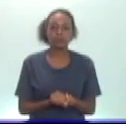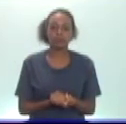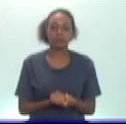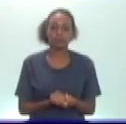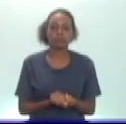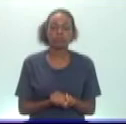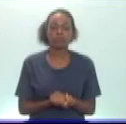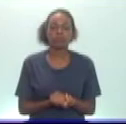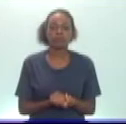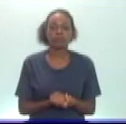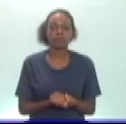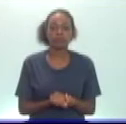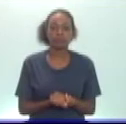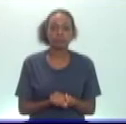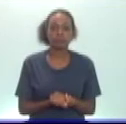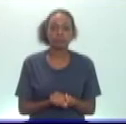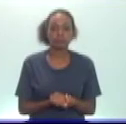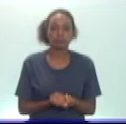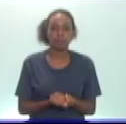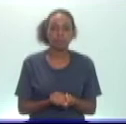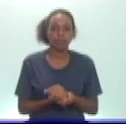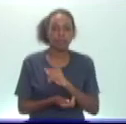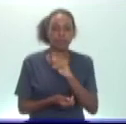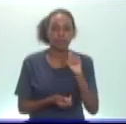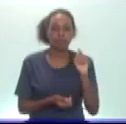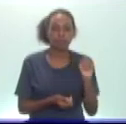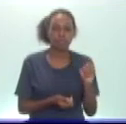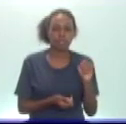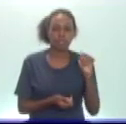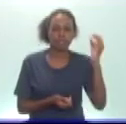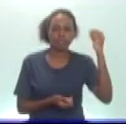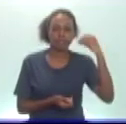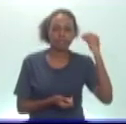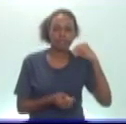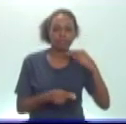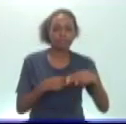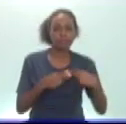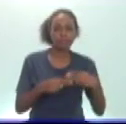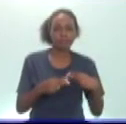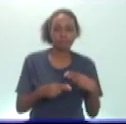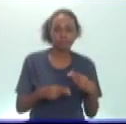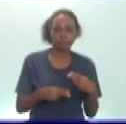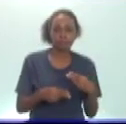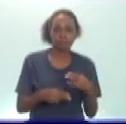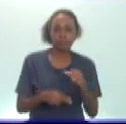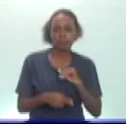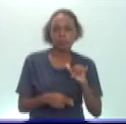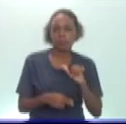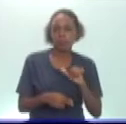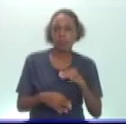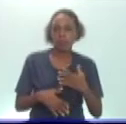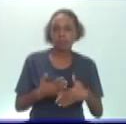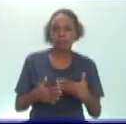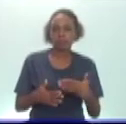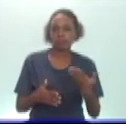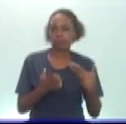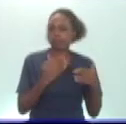palabra agasajar. Ustedes habitualmente, y como lo hicieron hace un rato, durante la